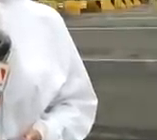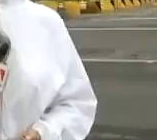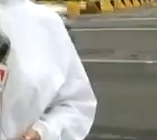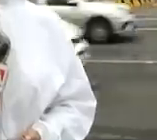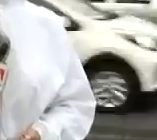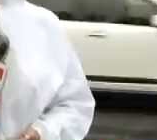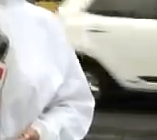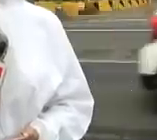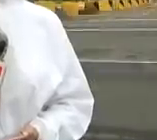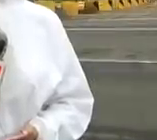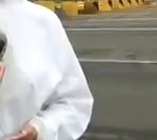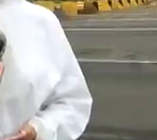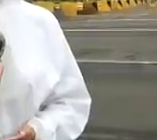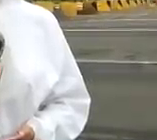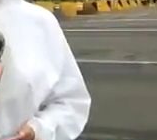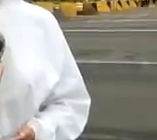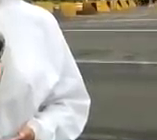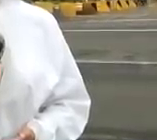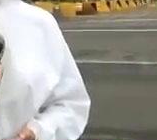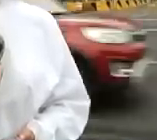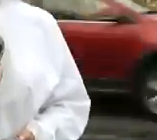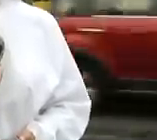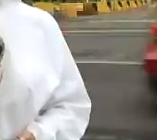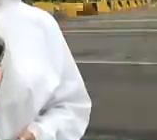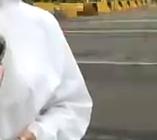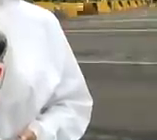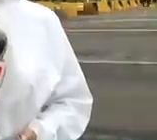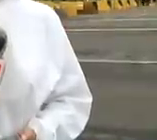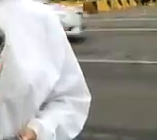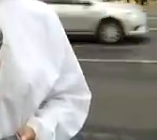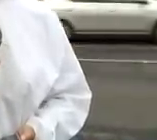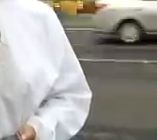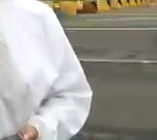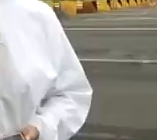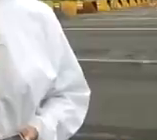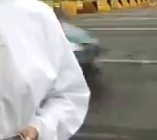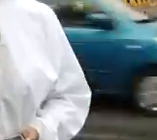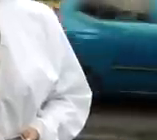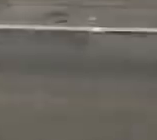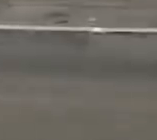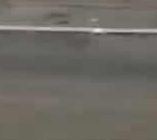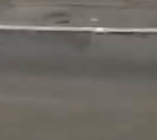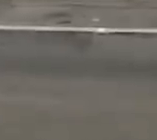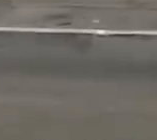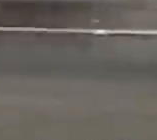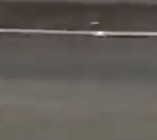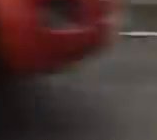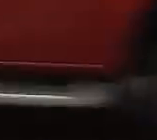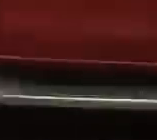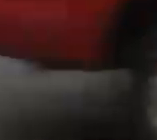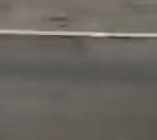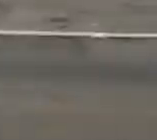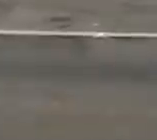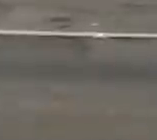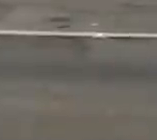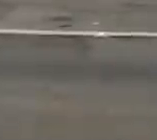tienes? Estás en el peaje de la autopista General Rumiñahui. Buenos días. Así es, ¿qué tal, María Isabel, Andrea, amigos? Muy buenos días. Nosotros